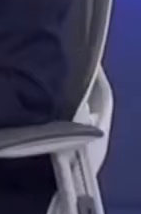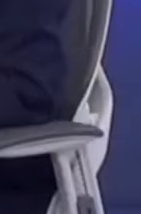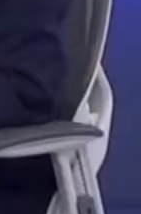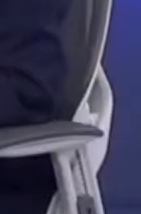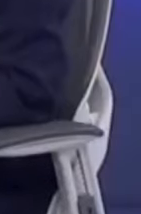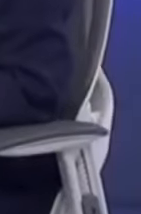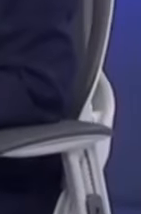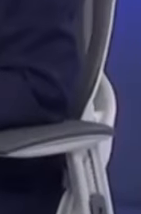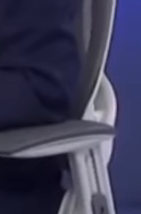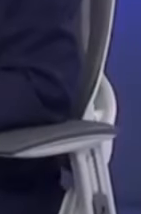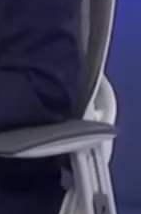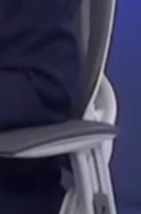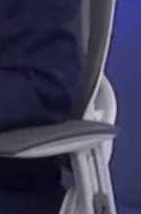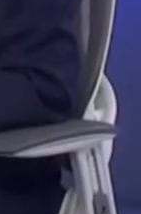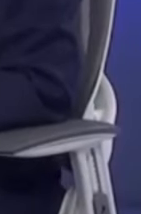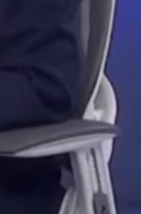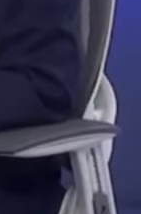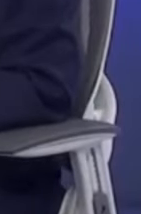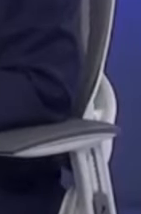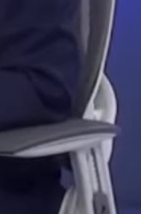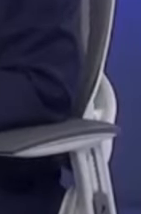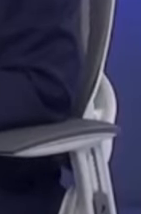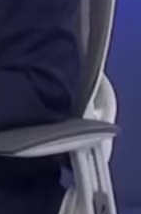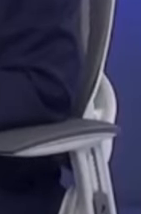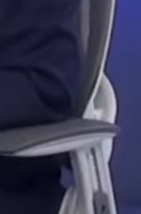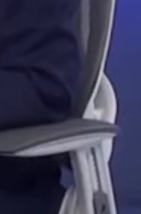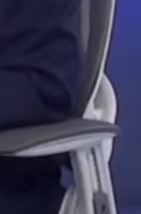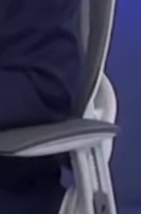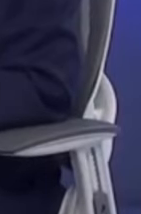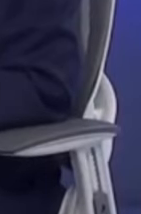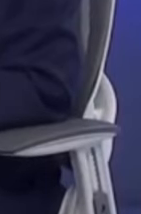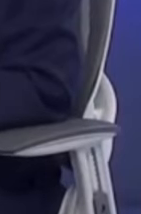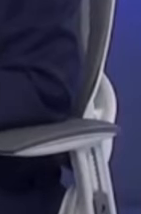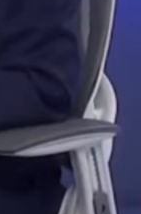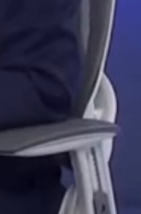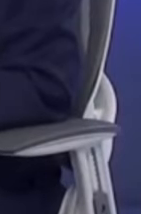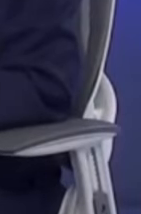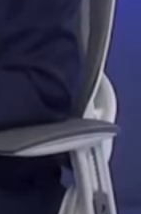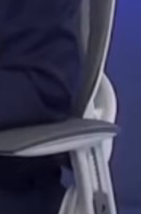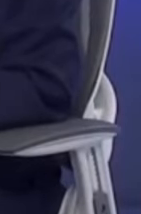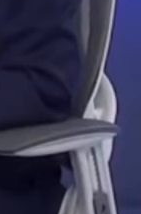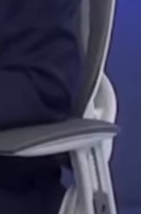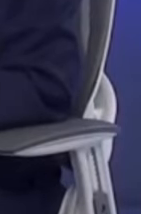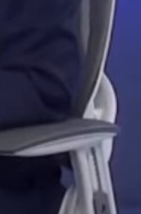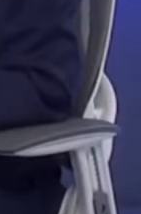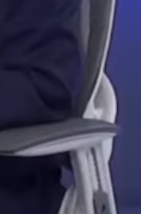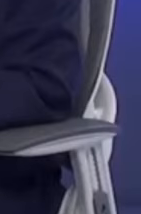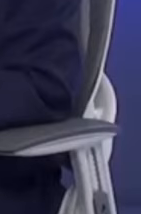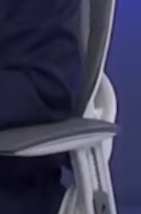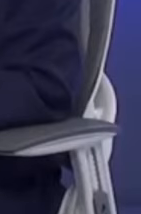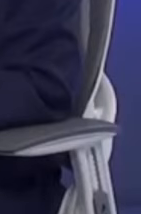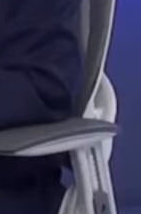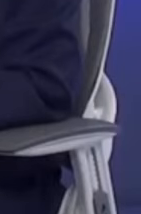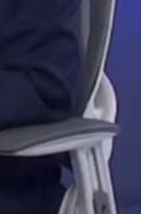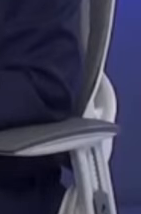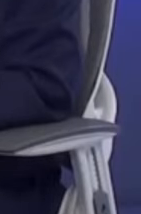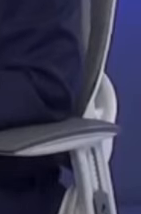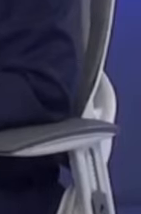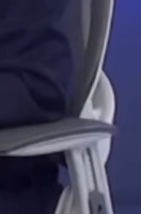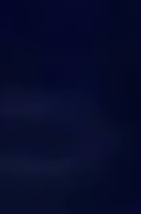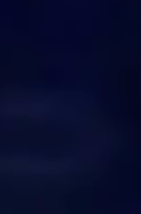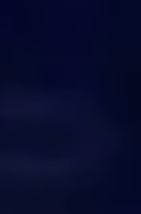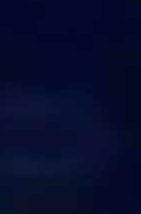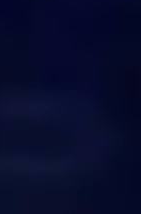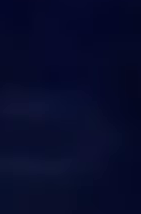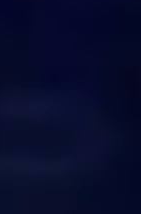un comportamiento asociado al engaño. Porque cuando estás estresado o no convencido de lo que vas a decir, se producen catecolaminas que